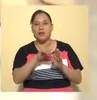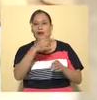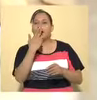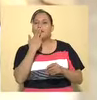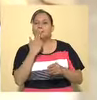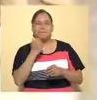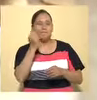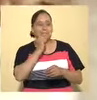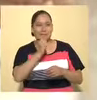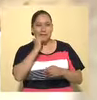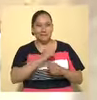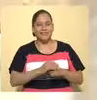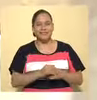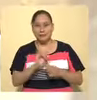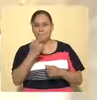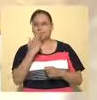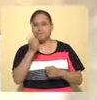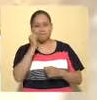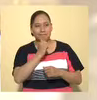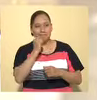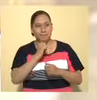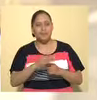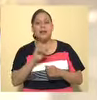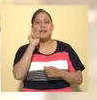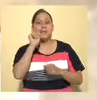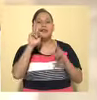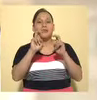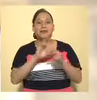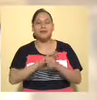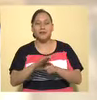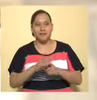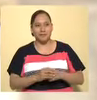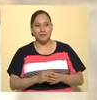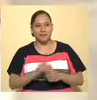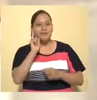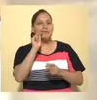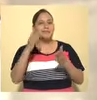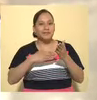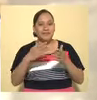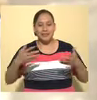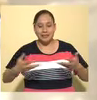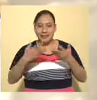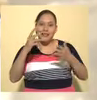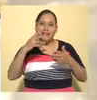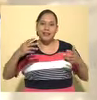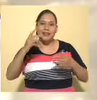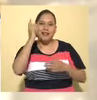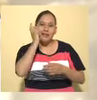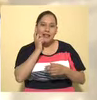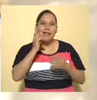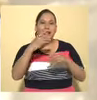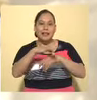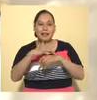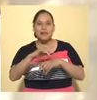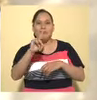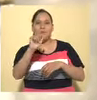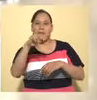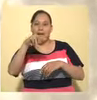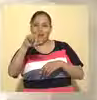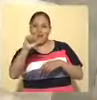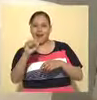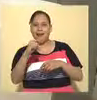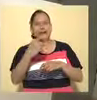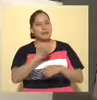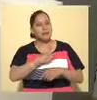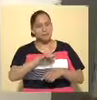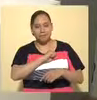sí. Postre, sí. Vamos oye, a poner... mañana, ¿qué nos vas a hacer? Yo te ¿qué digo? Vamos a preparar? Ensalada de lechuga con queso panela. O sea, vamos a hacer bien